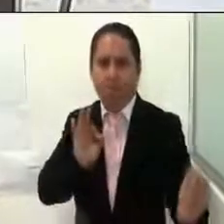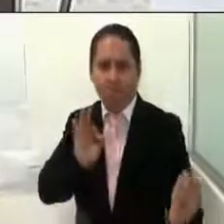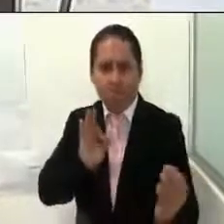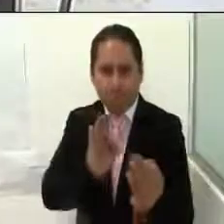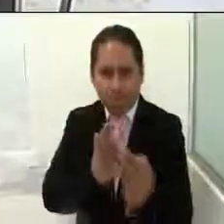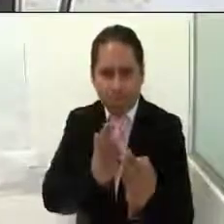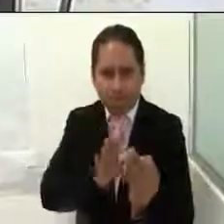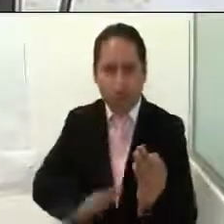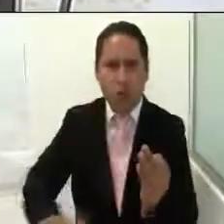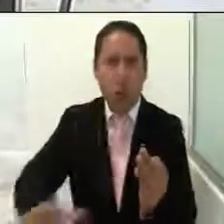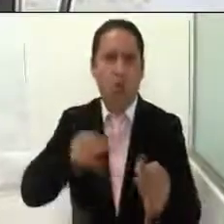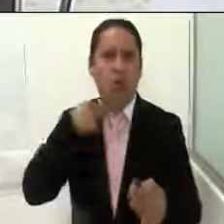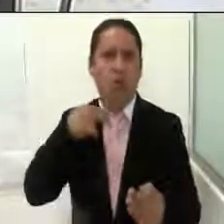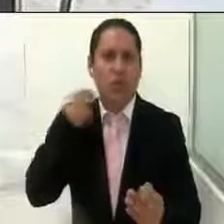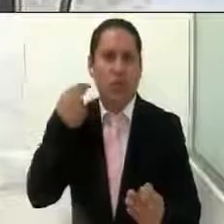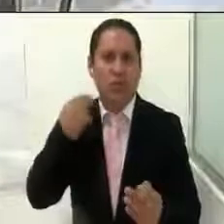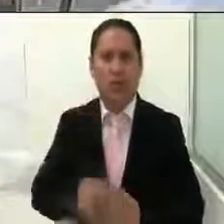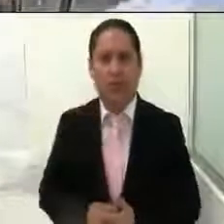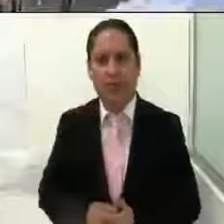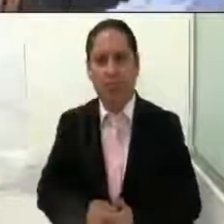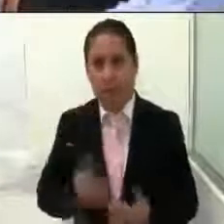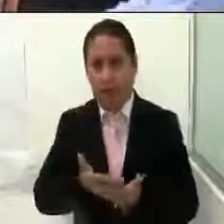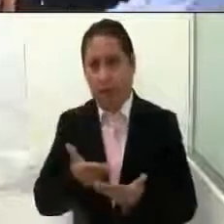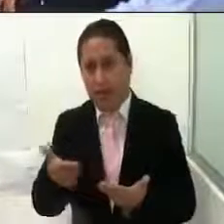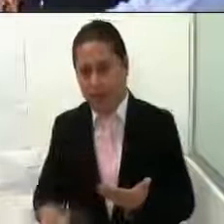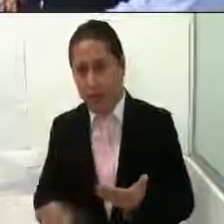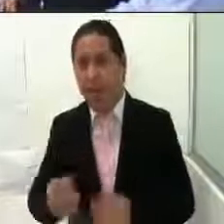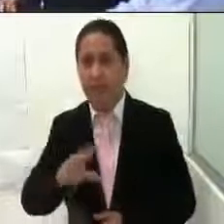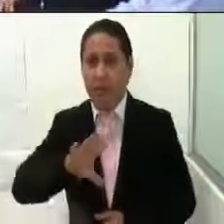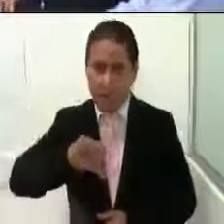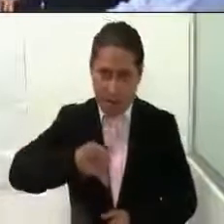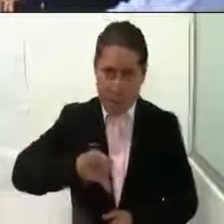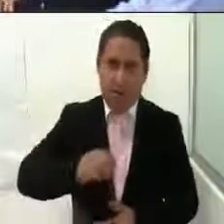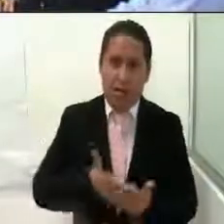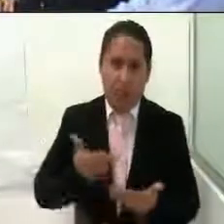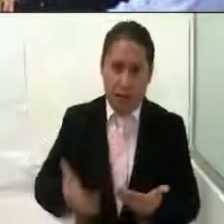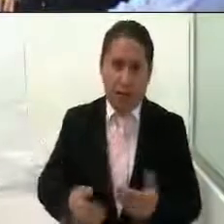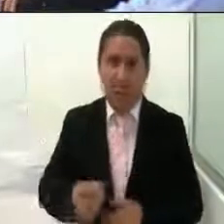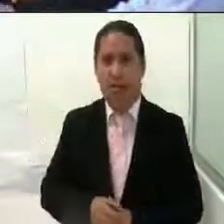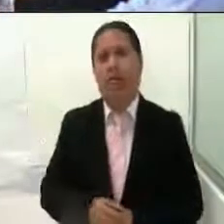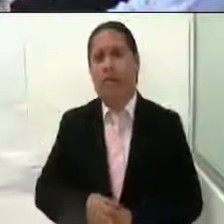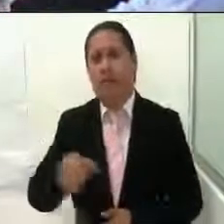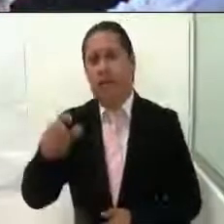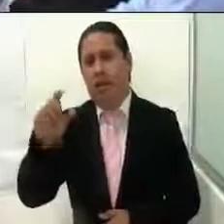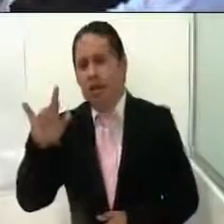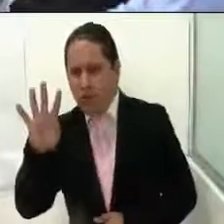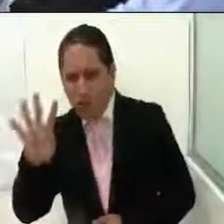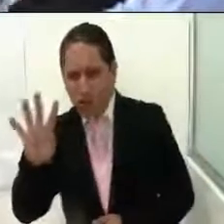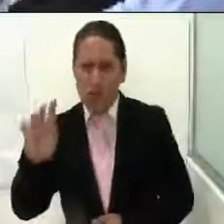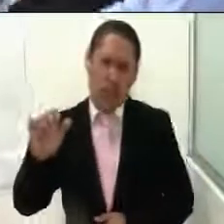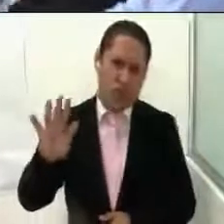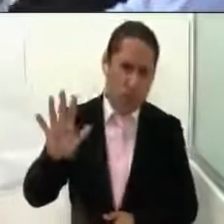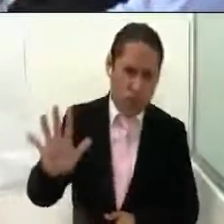notarial actualmente se cuenta con 195 notarias en el estado de las